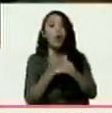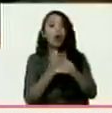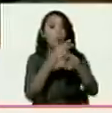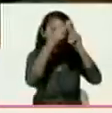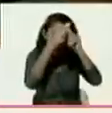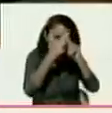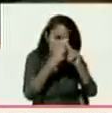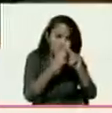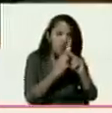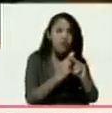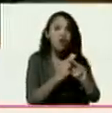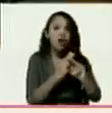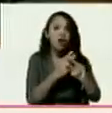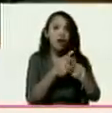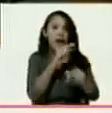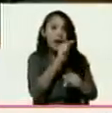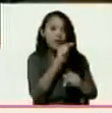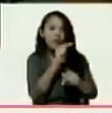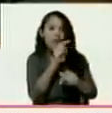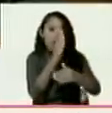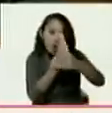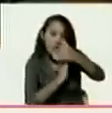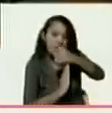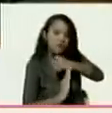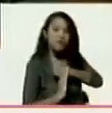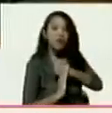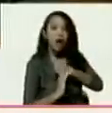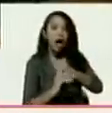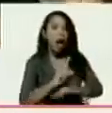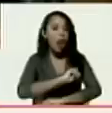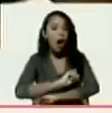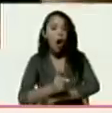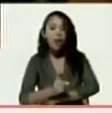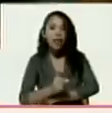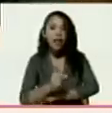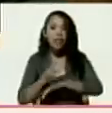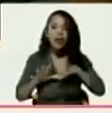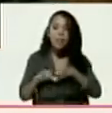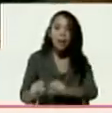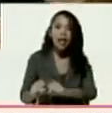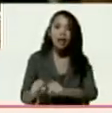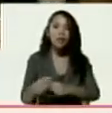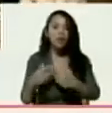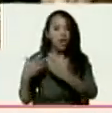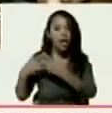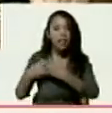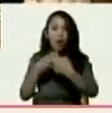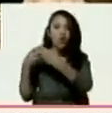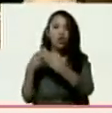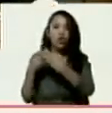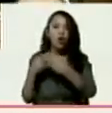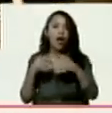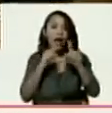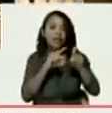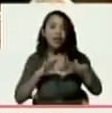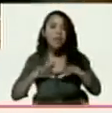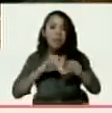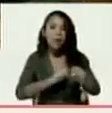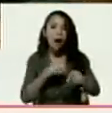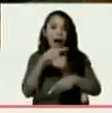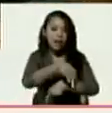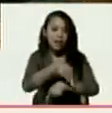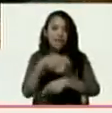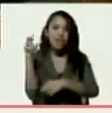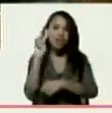La acatan, son serviles a las órdenes del imperialismo. Y con todo y eso, el imperialismo fue derrotado aquí en